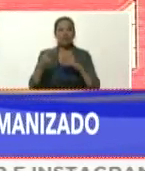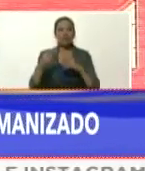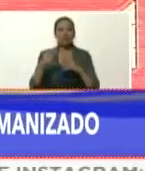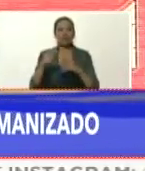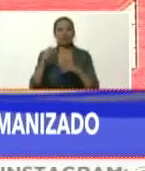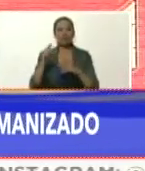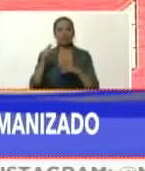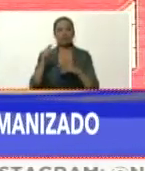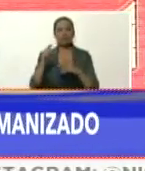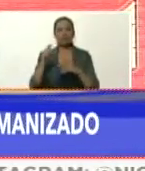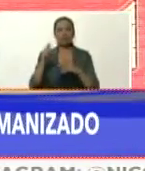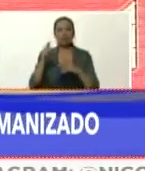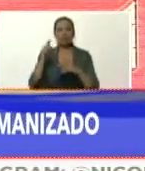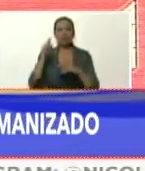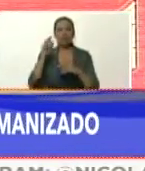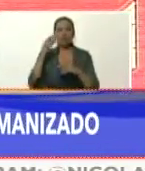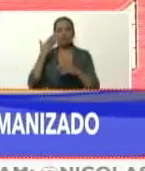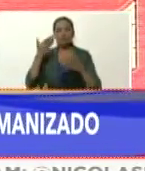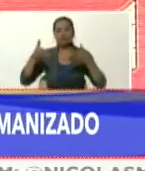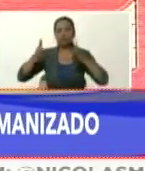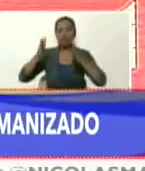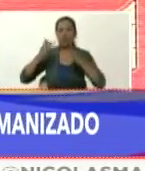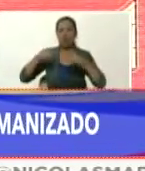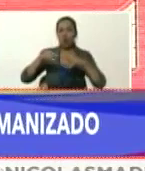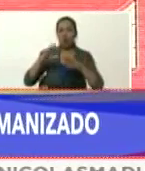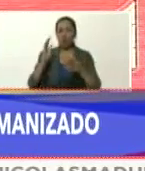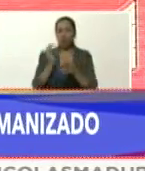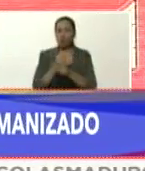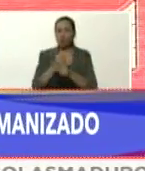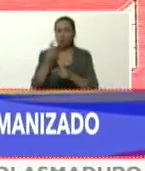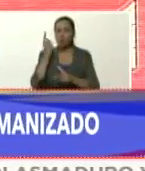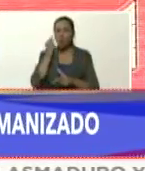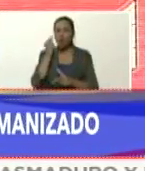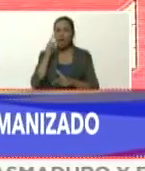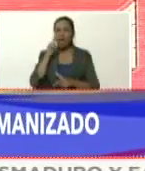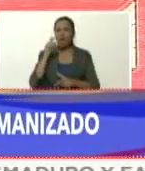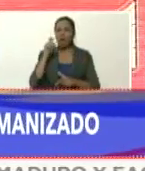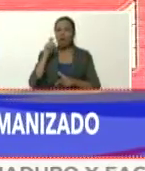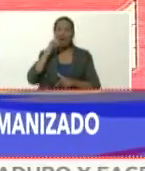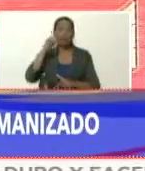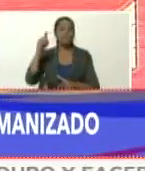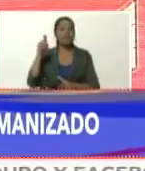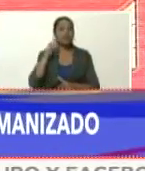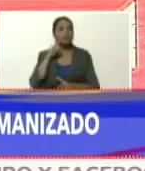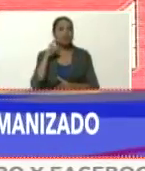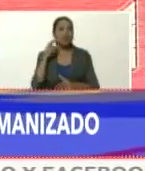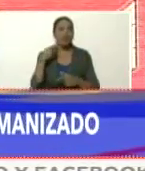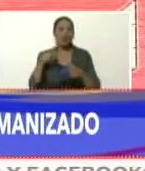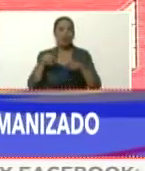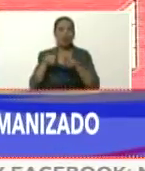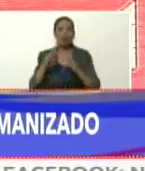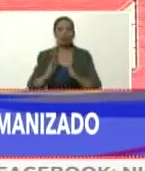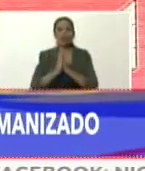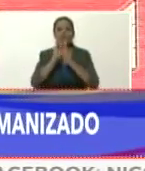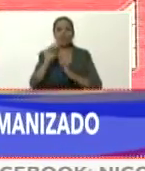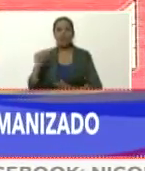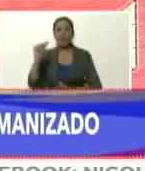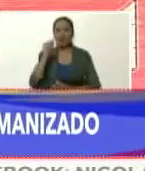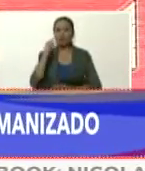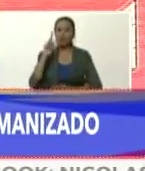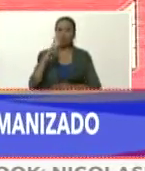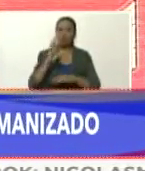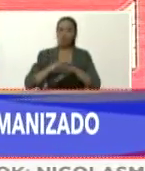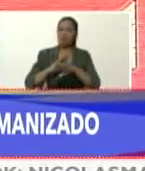encuentra con Bárbara Flores, parturienta de la maternidad Santana, para que